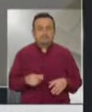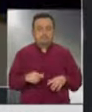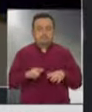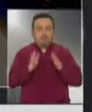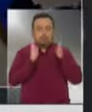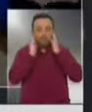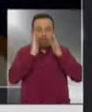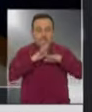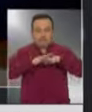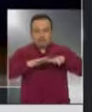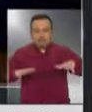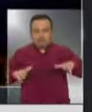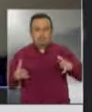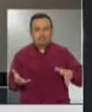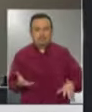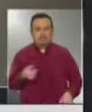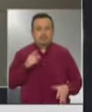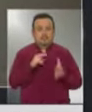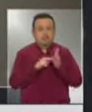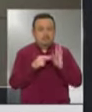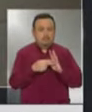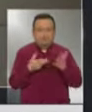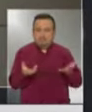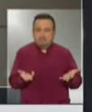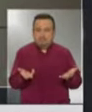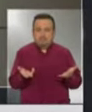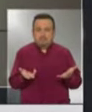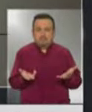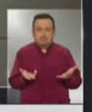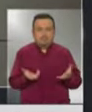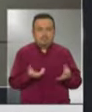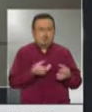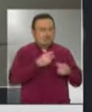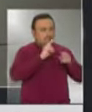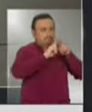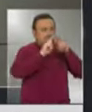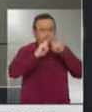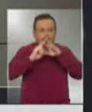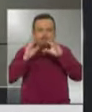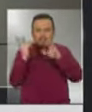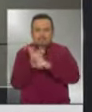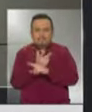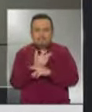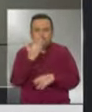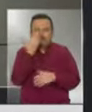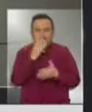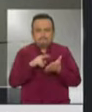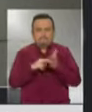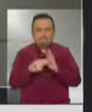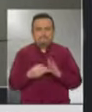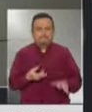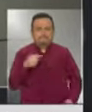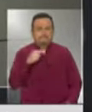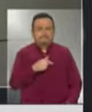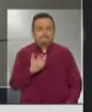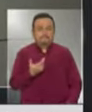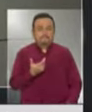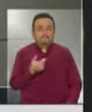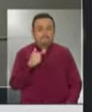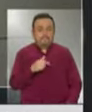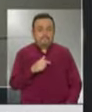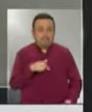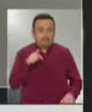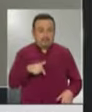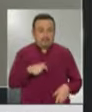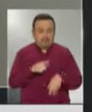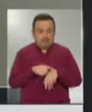toallas. Nos encontramos con problemas de terminaciones, con problemas ahora en este instante, en la época del